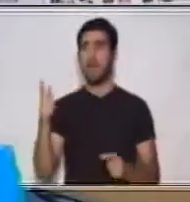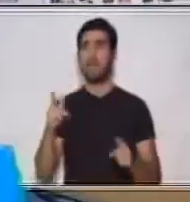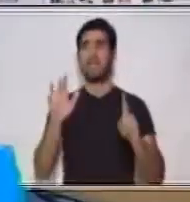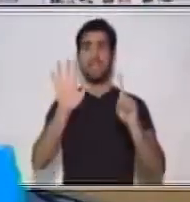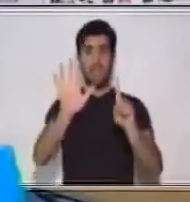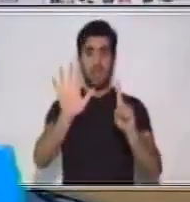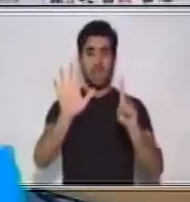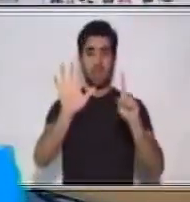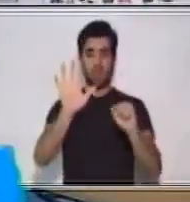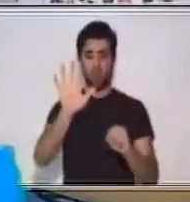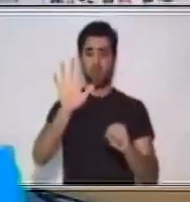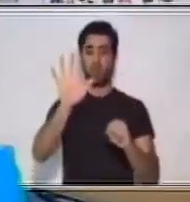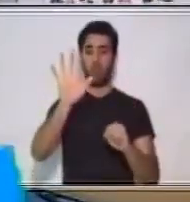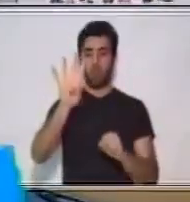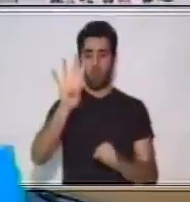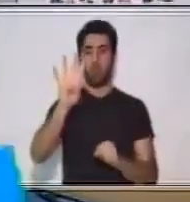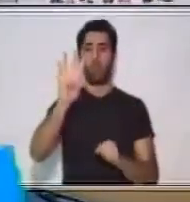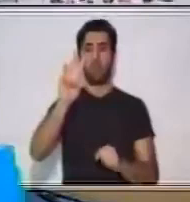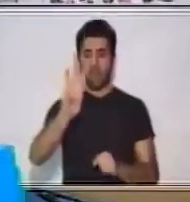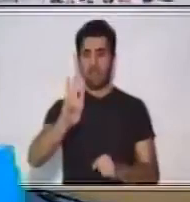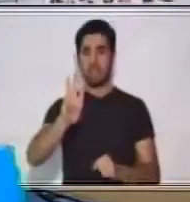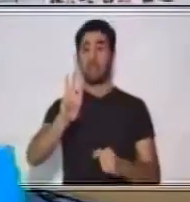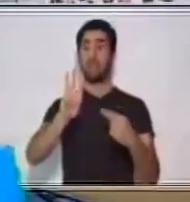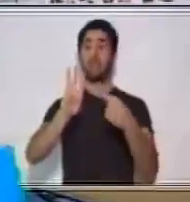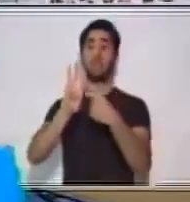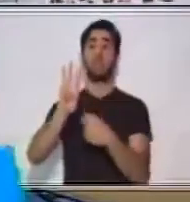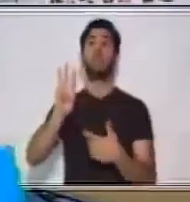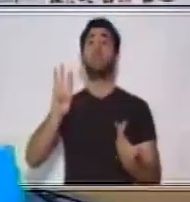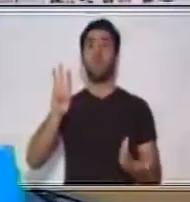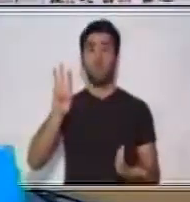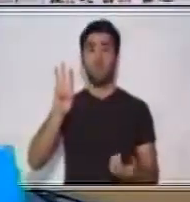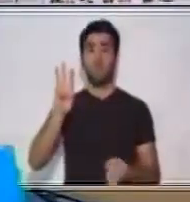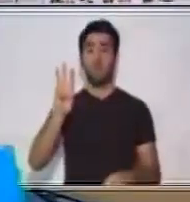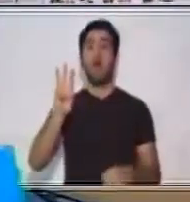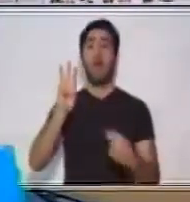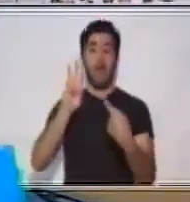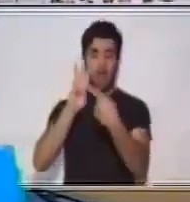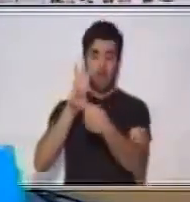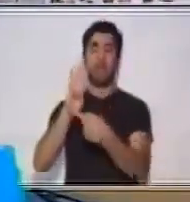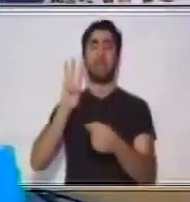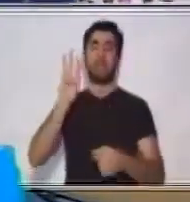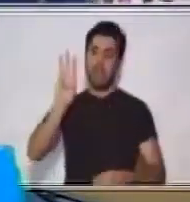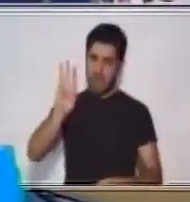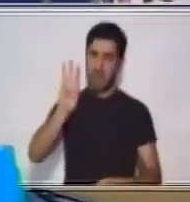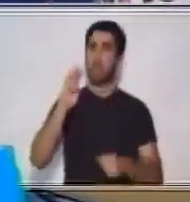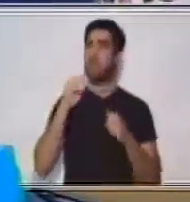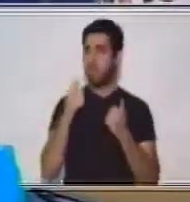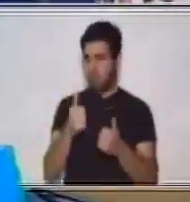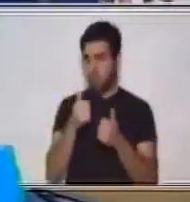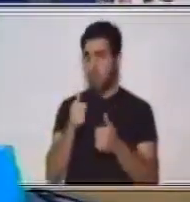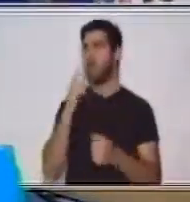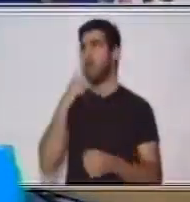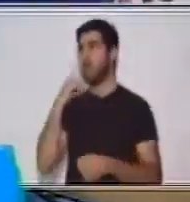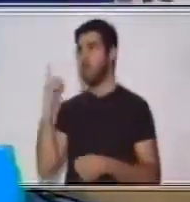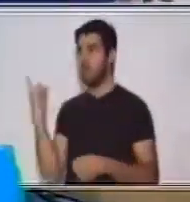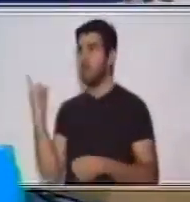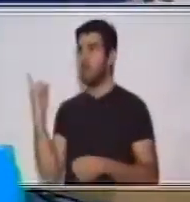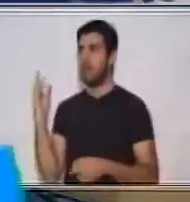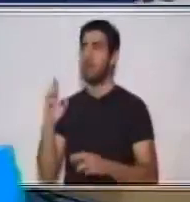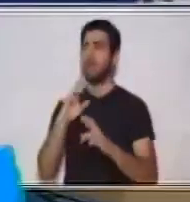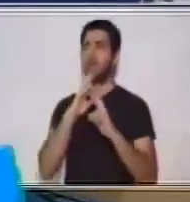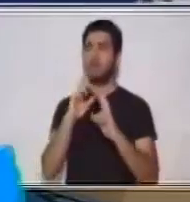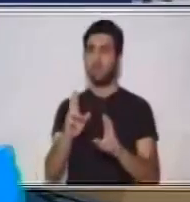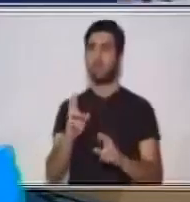3. ¿Cuántos dedos me quedan? 3. Muy bien, me quedan